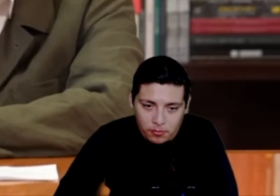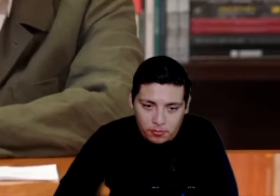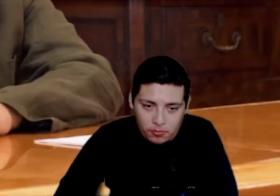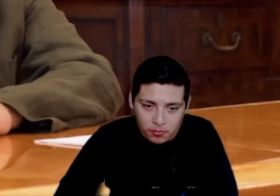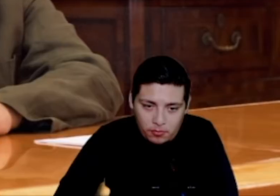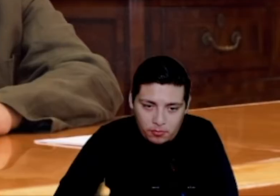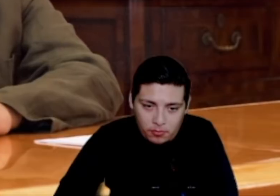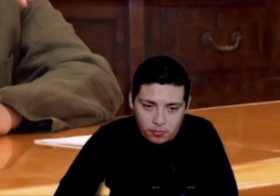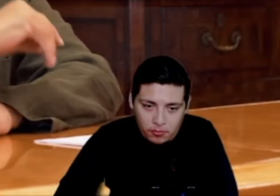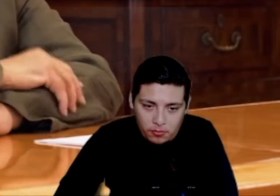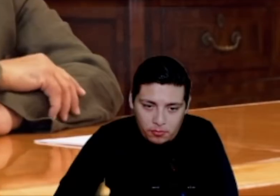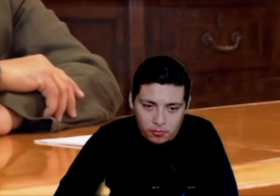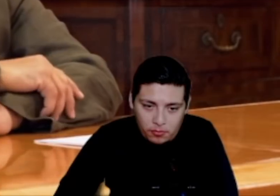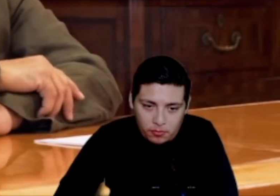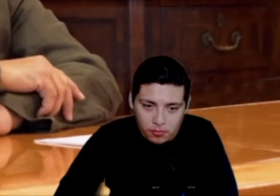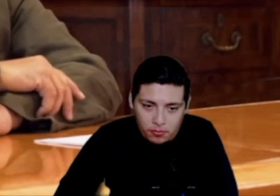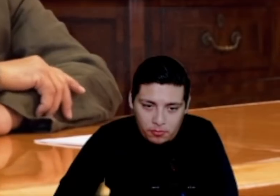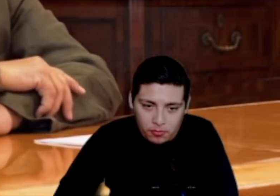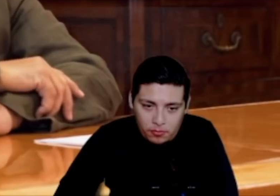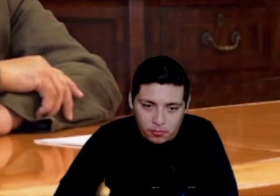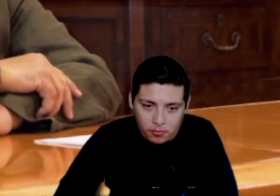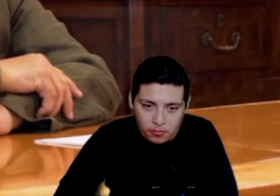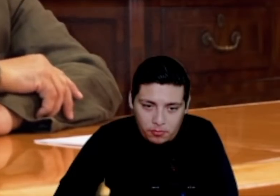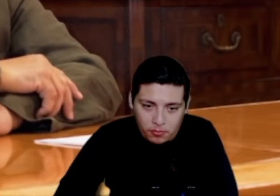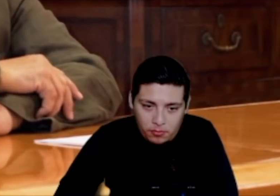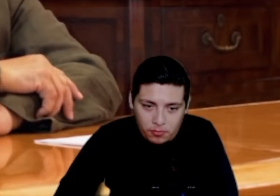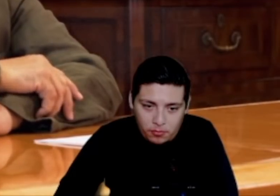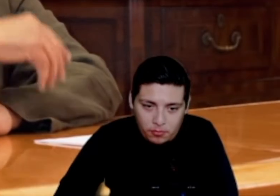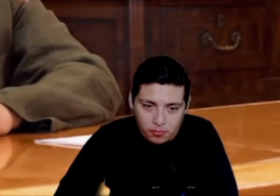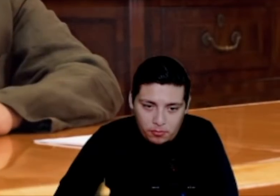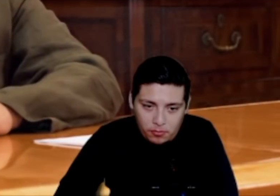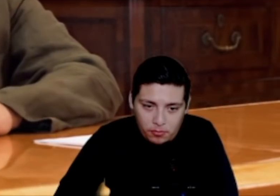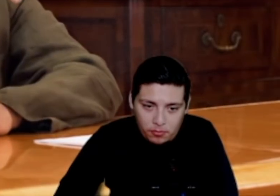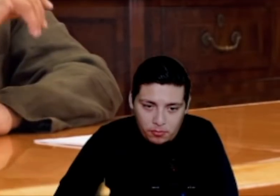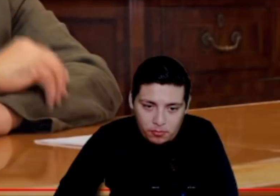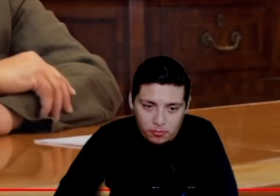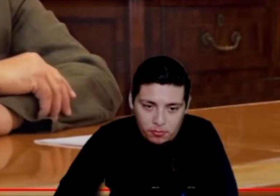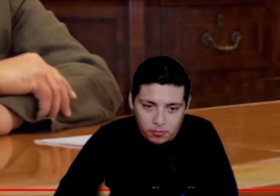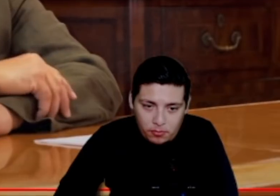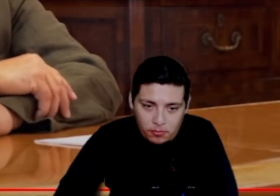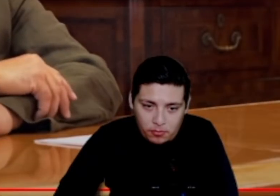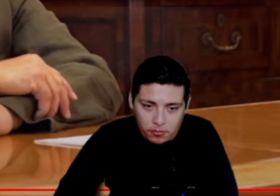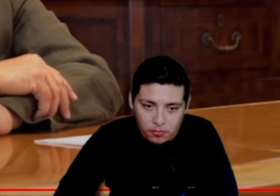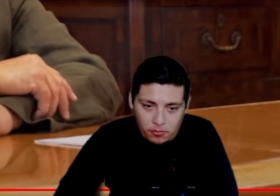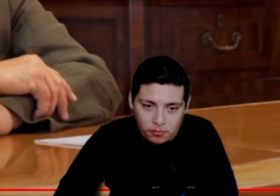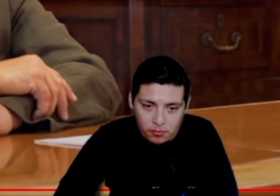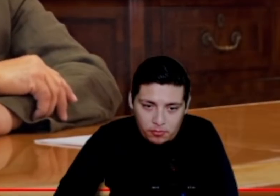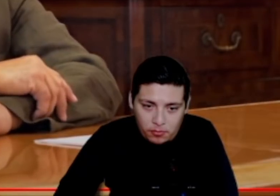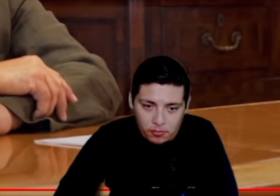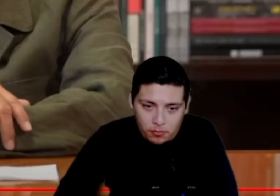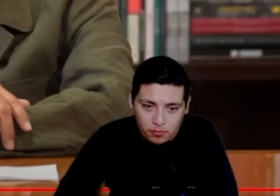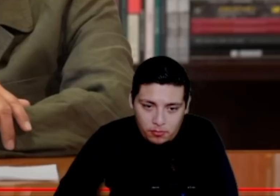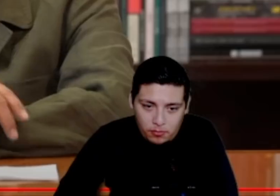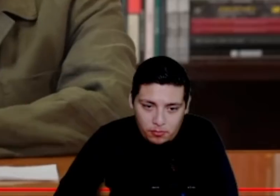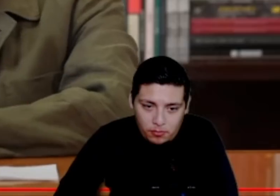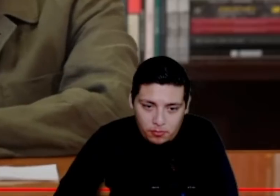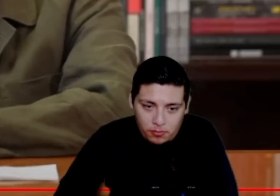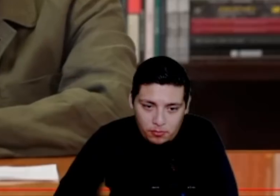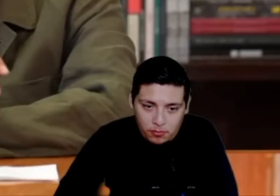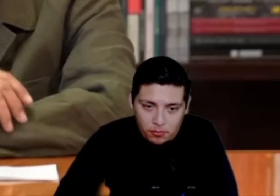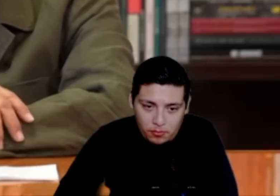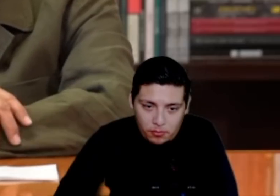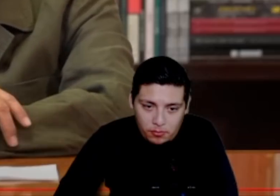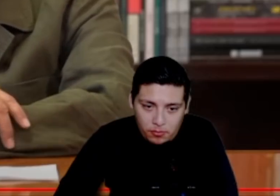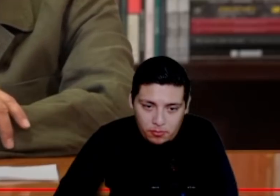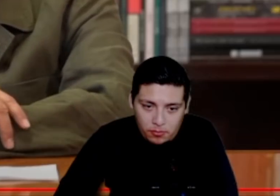que hay presidente para un tiempo, el